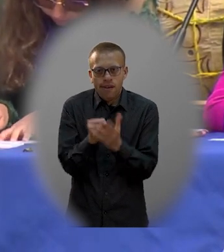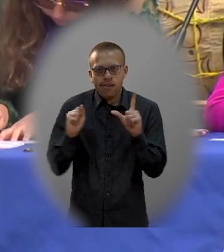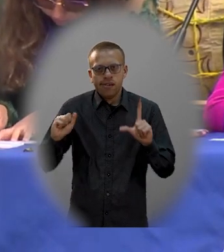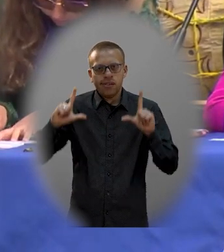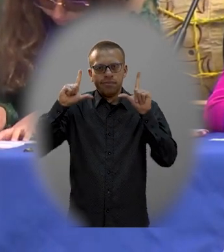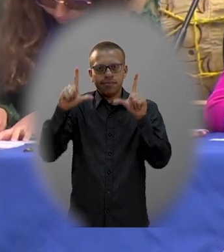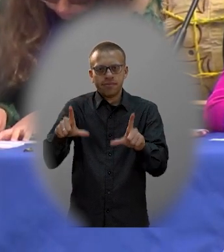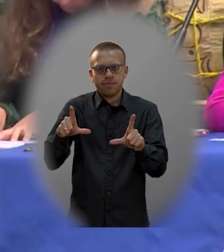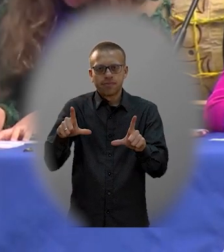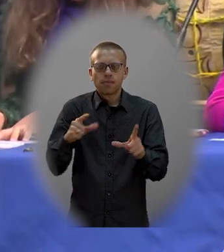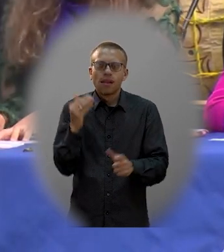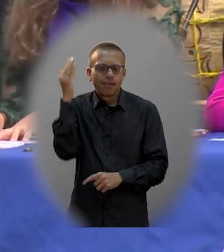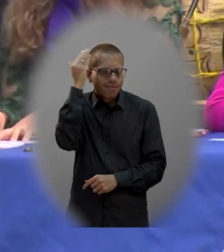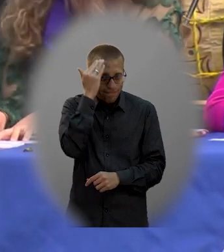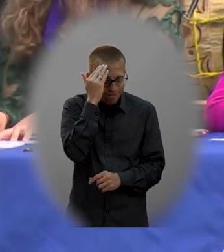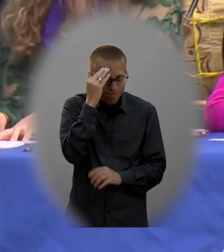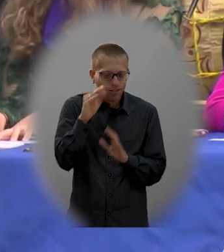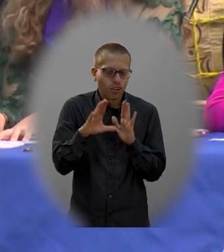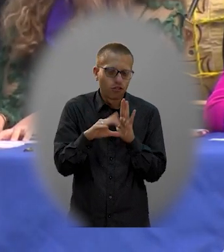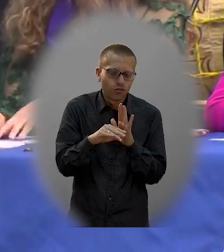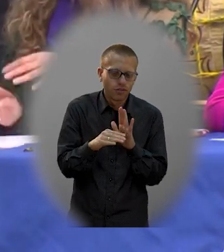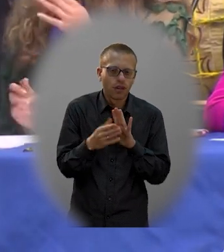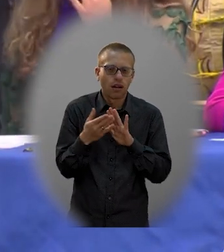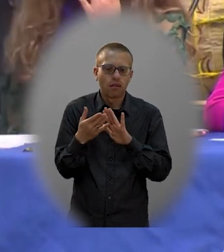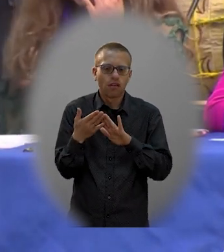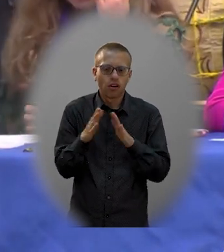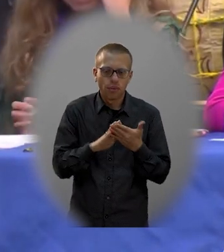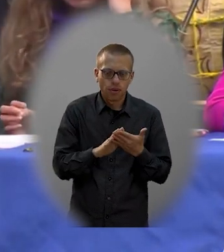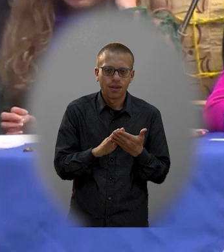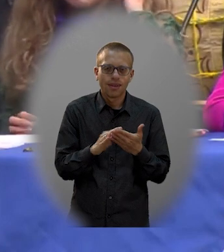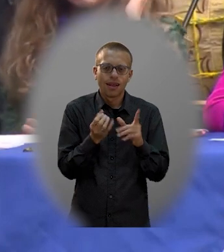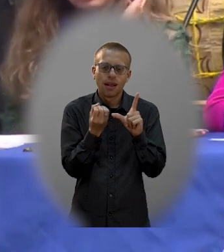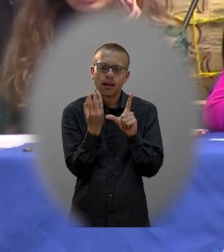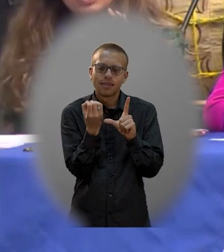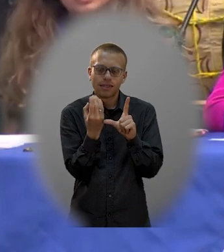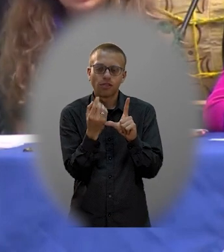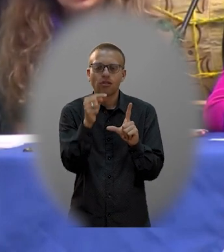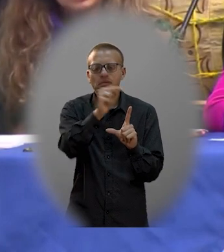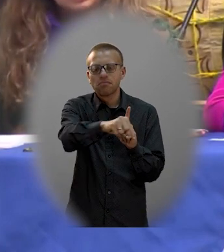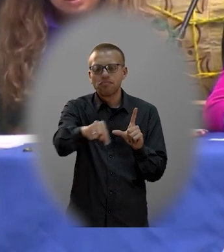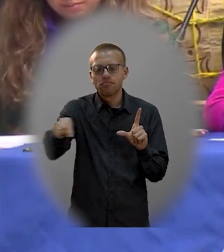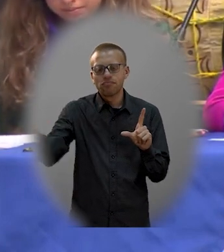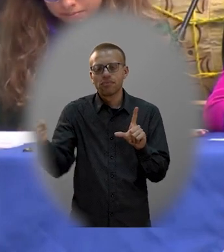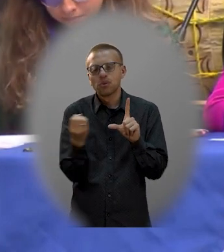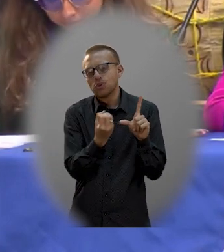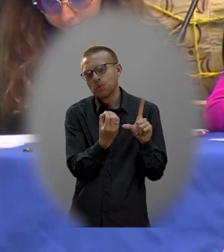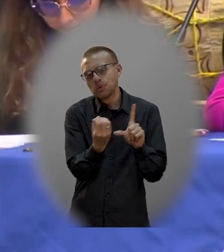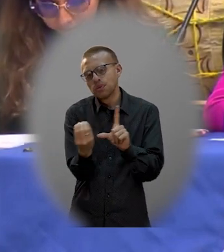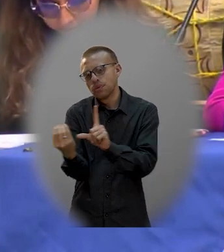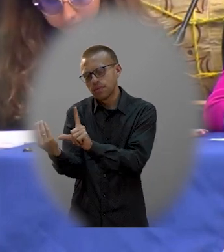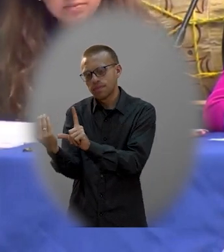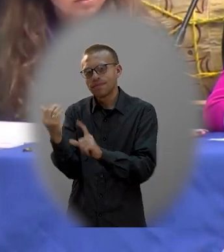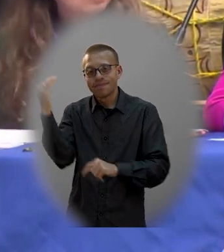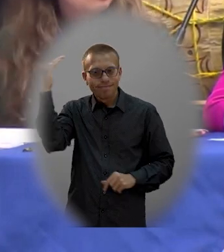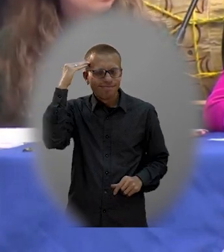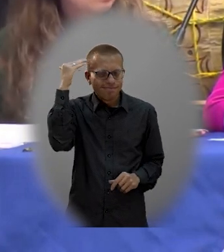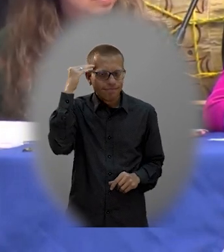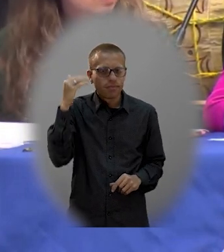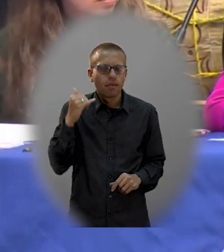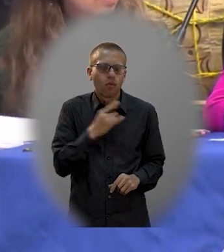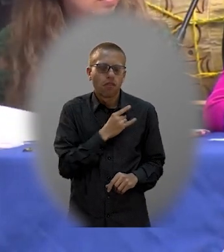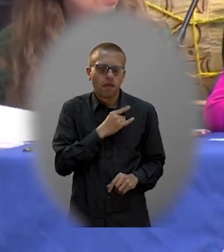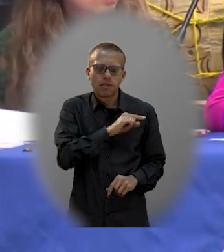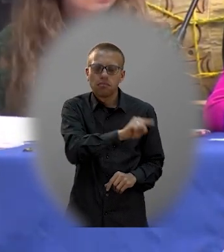bien en sociales, en comunitaria, en las que sean las licenciaturas, porque no solamente en esta carrera, y lo mismo pasa en otras universidades,